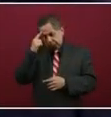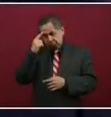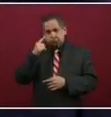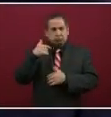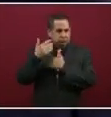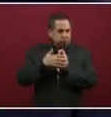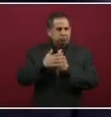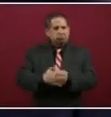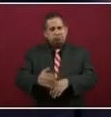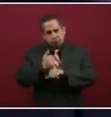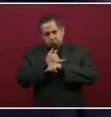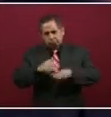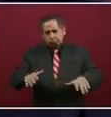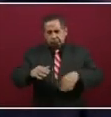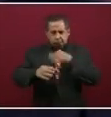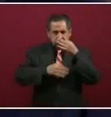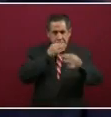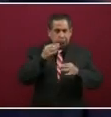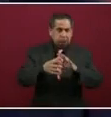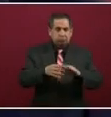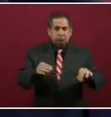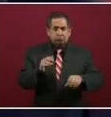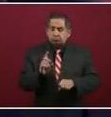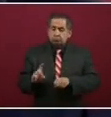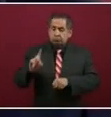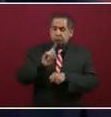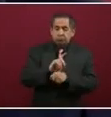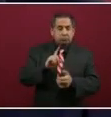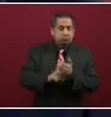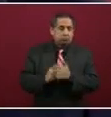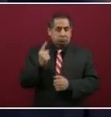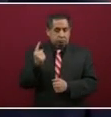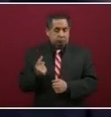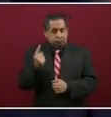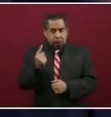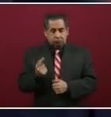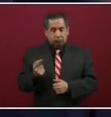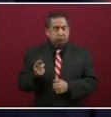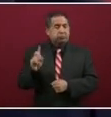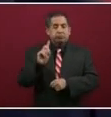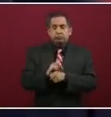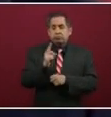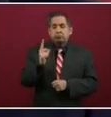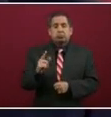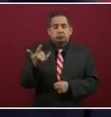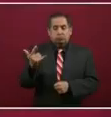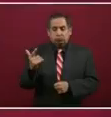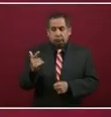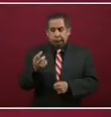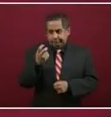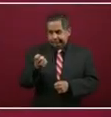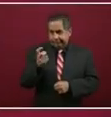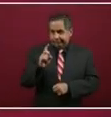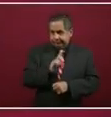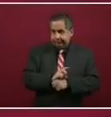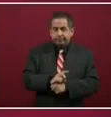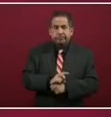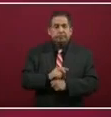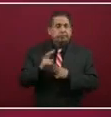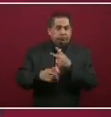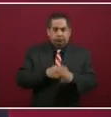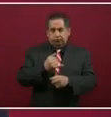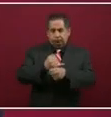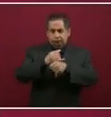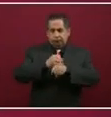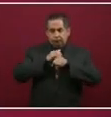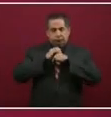informar el día primero de julio. Vamos a informar